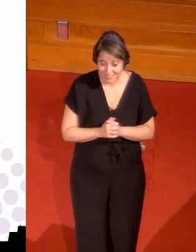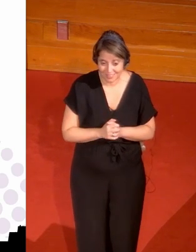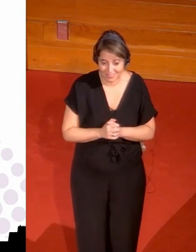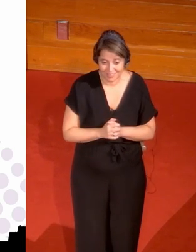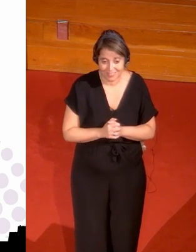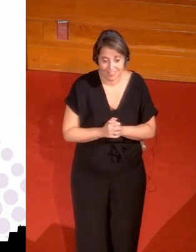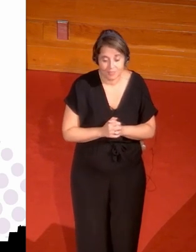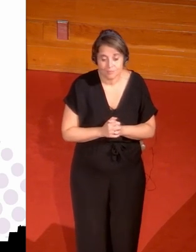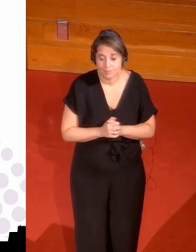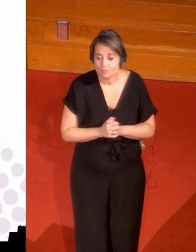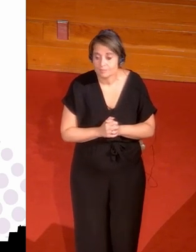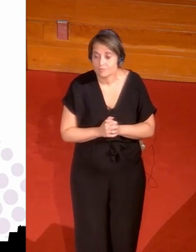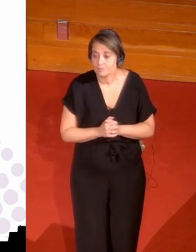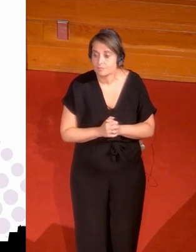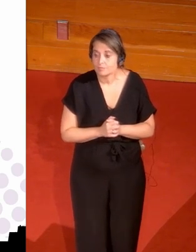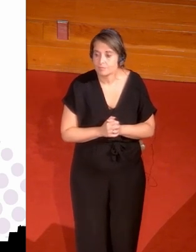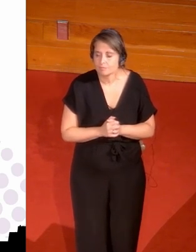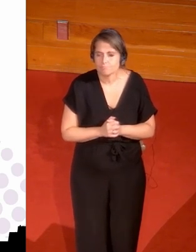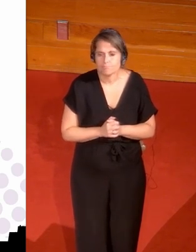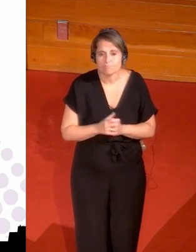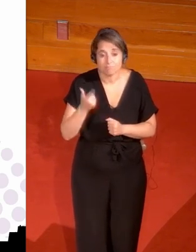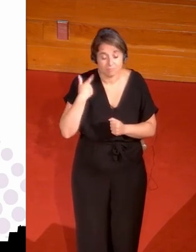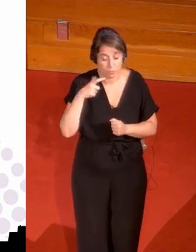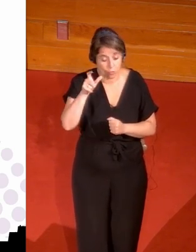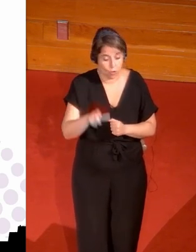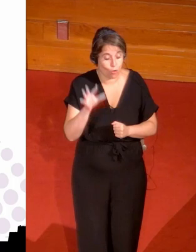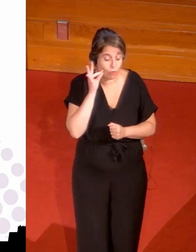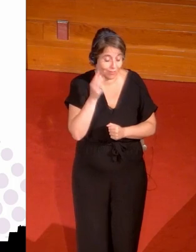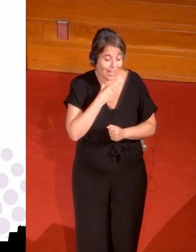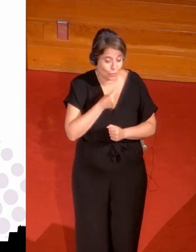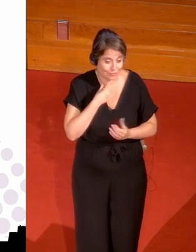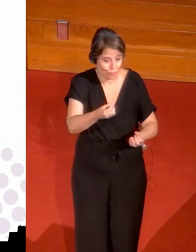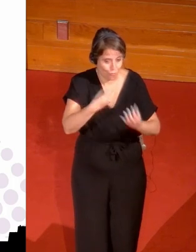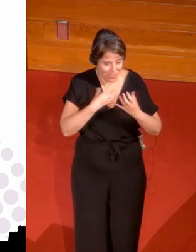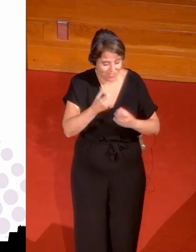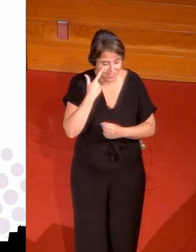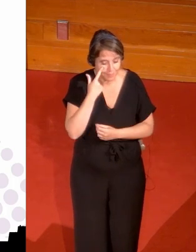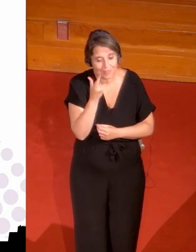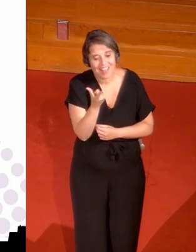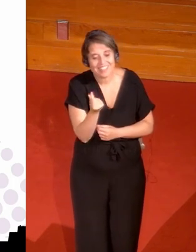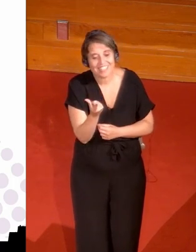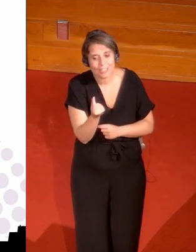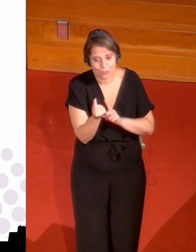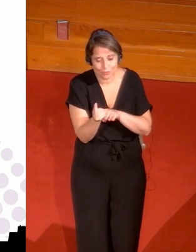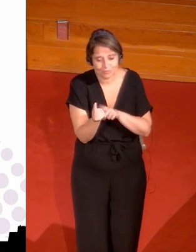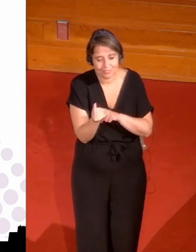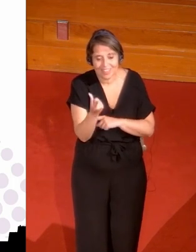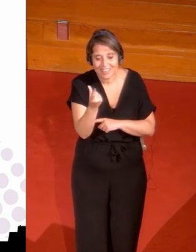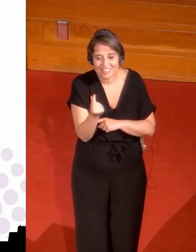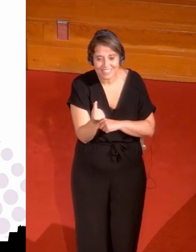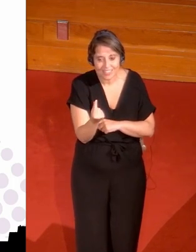incluso eh una cosa que contó una vez una congresista y me hizo mucha gracia eh el dinero Está forma